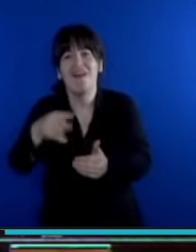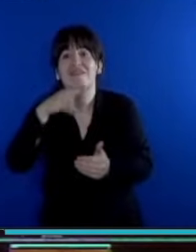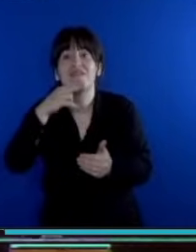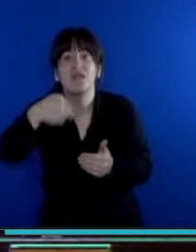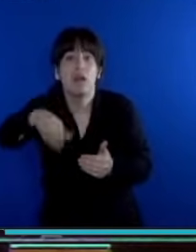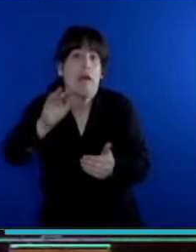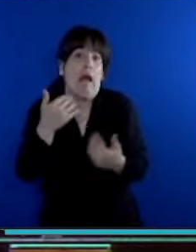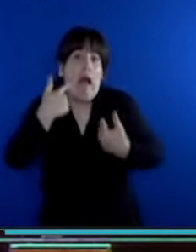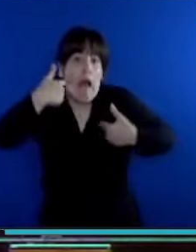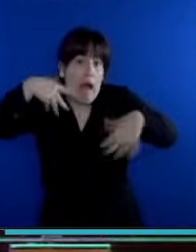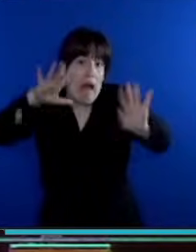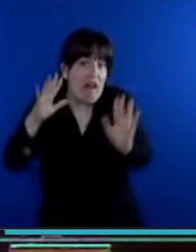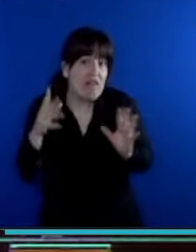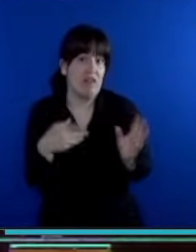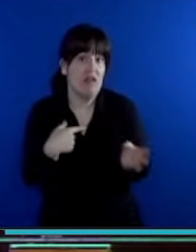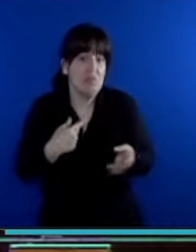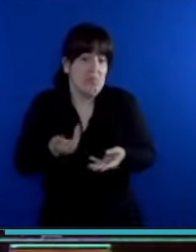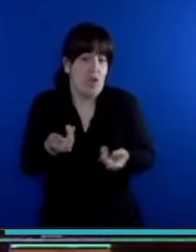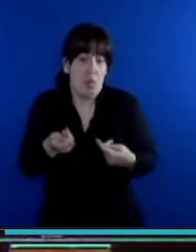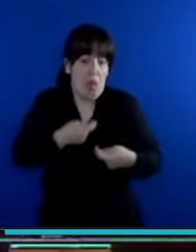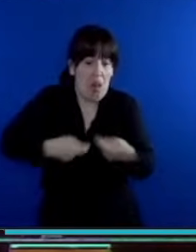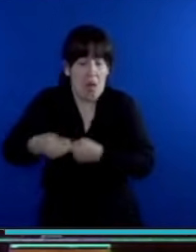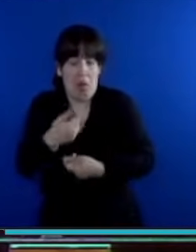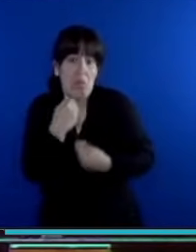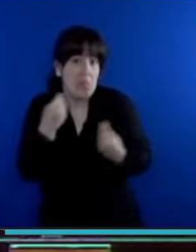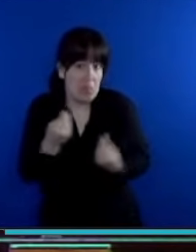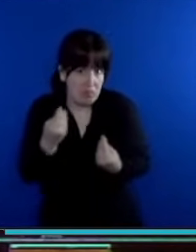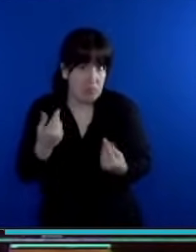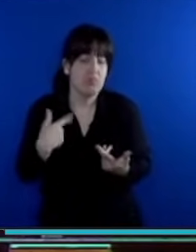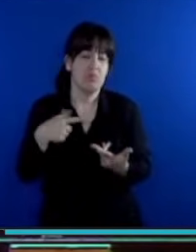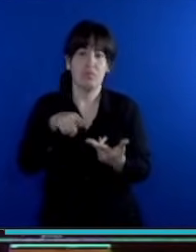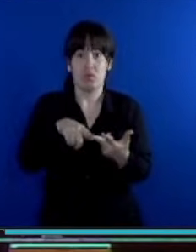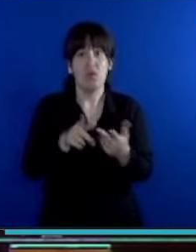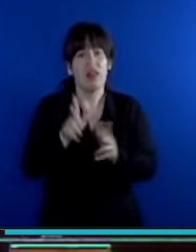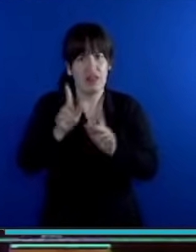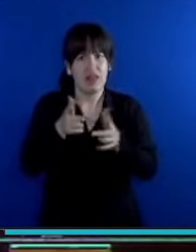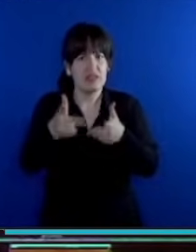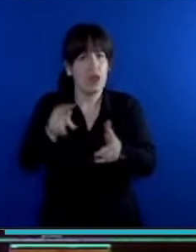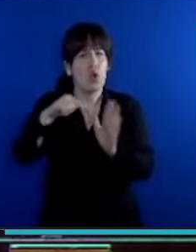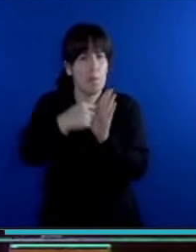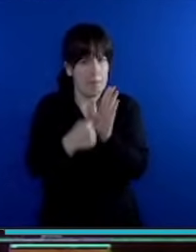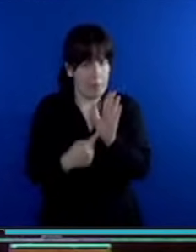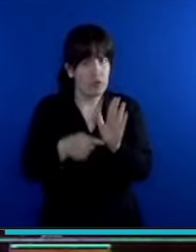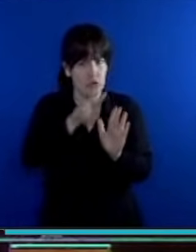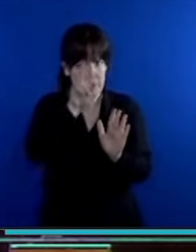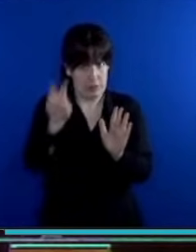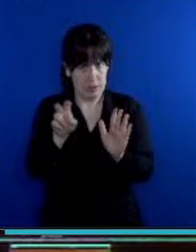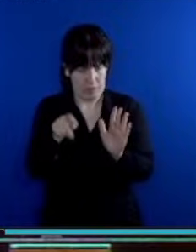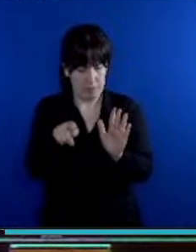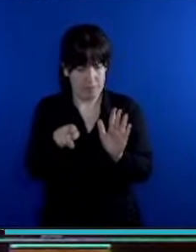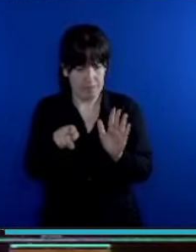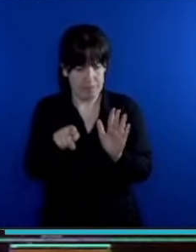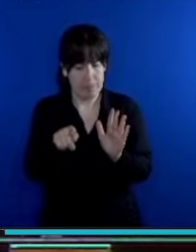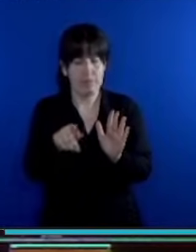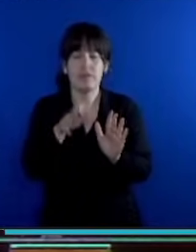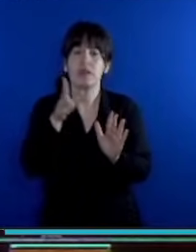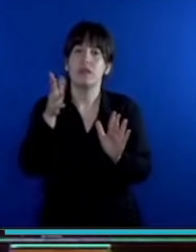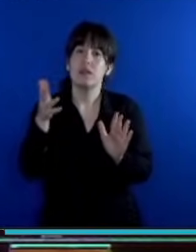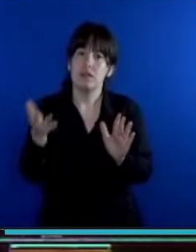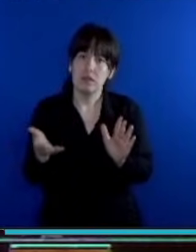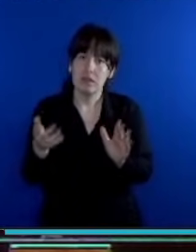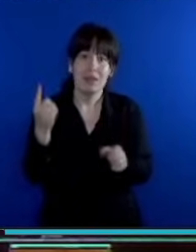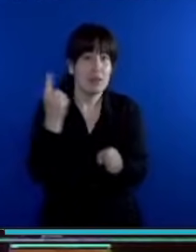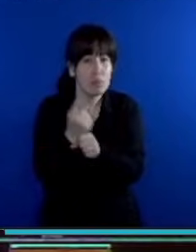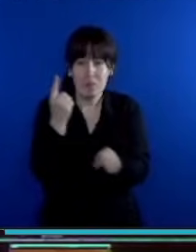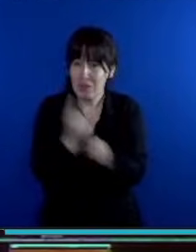saber por qué negociaciones. Me voy a referir y voy a adelantar algunos aspectos de eso, pero lo